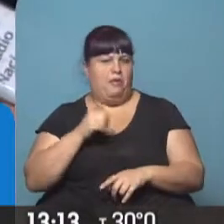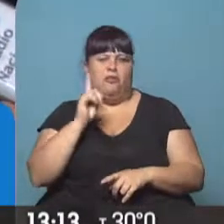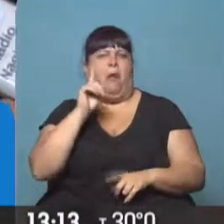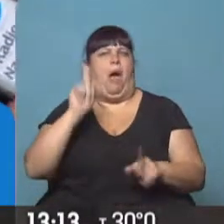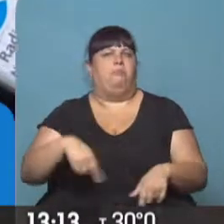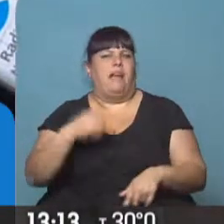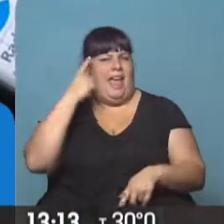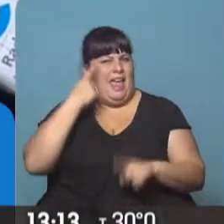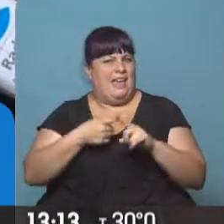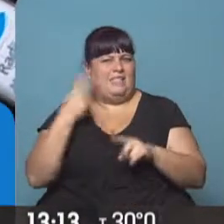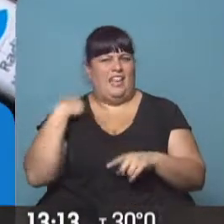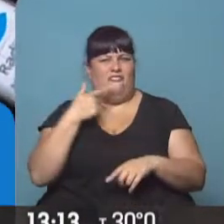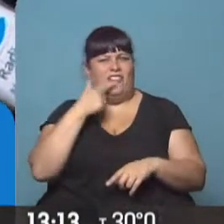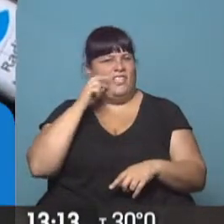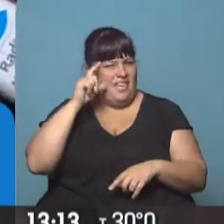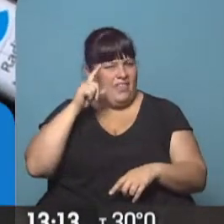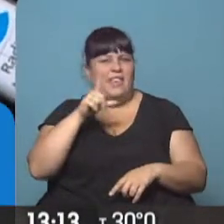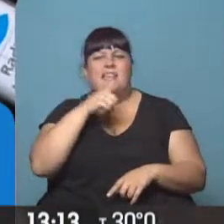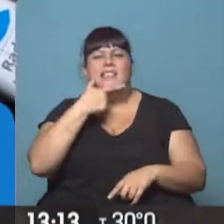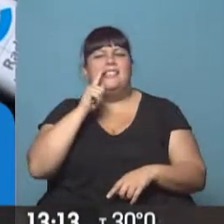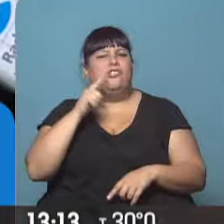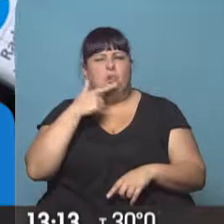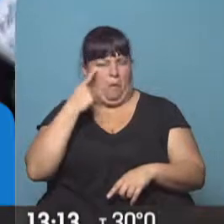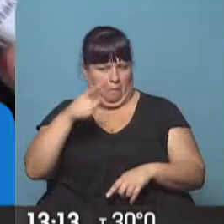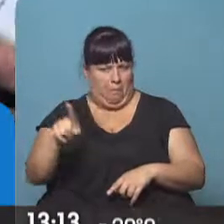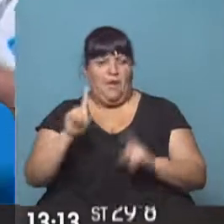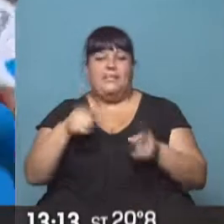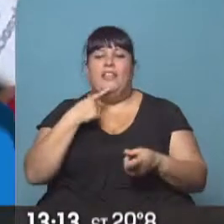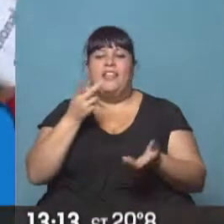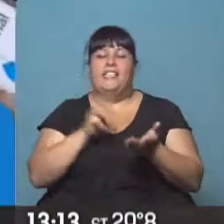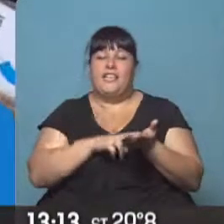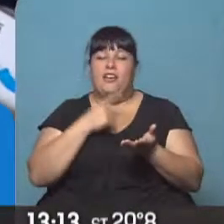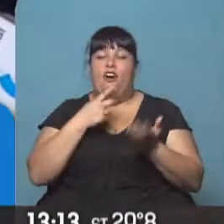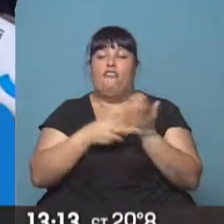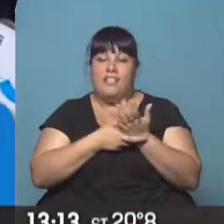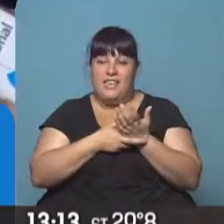conocer al ex jefe de la CIDE, Jaime Estiuso, y ratificó que el fiscal se